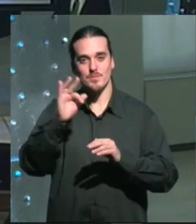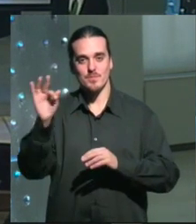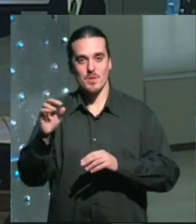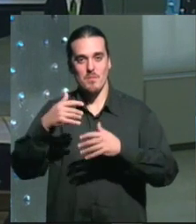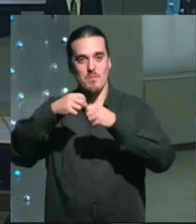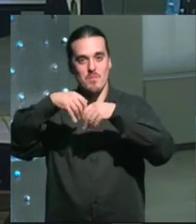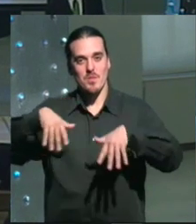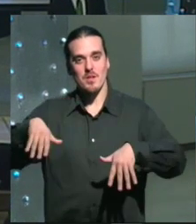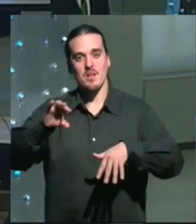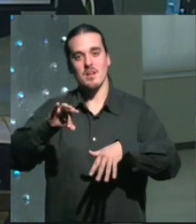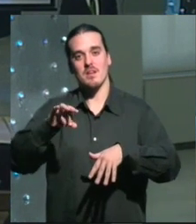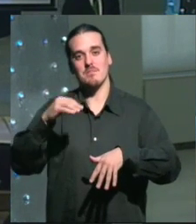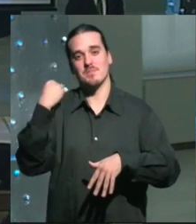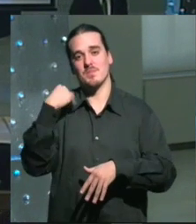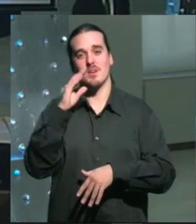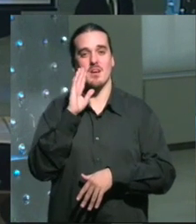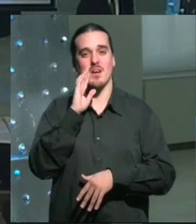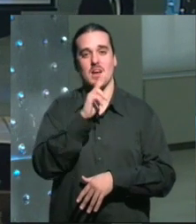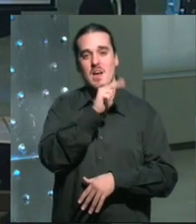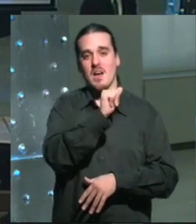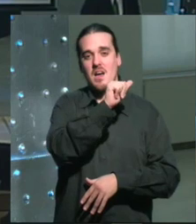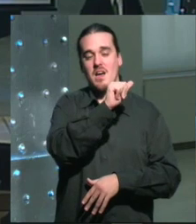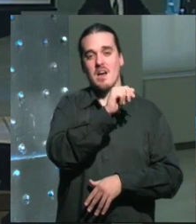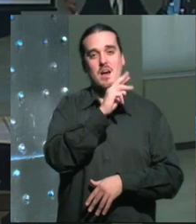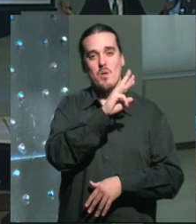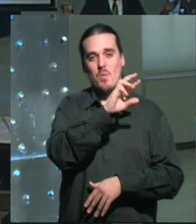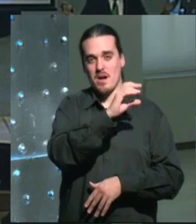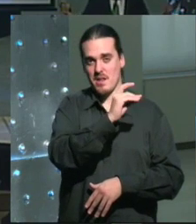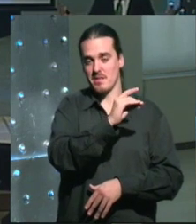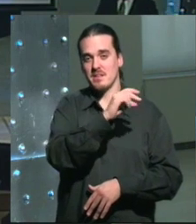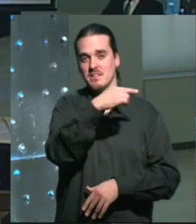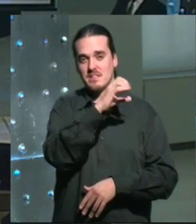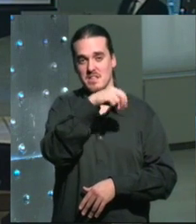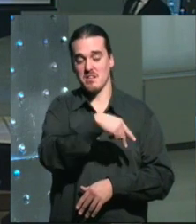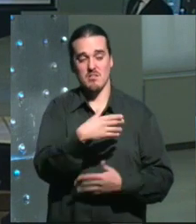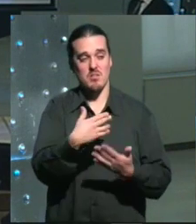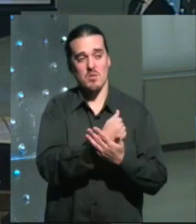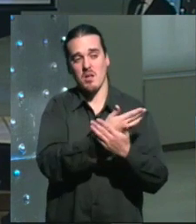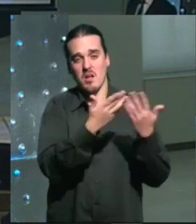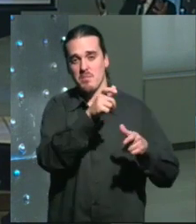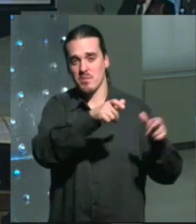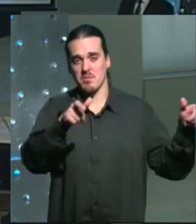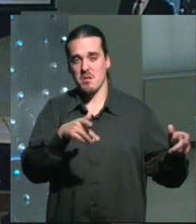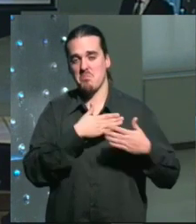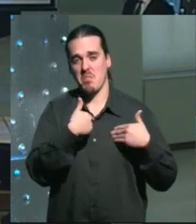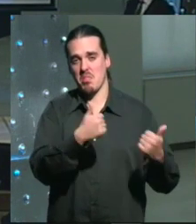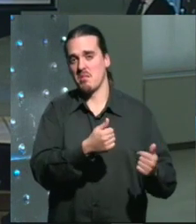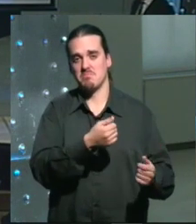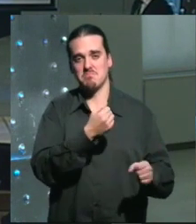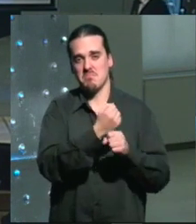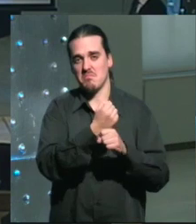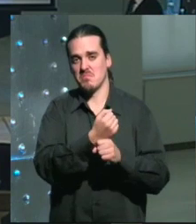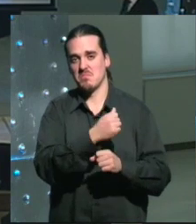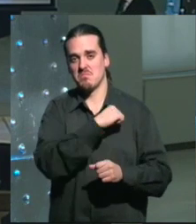liderazgo. Y ese es el problema que tuvo, como mencionaba anteriormente, Howard Dean, donde todo el mundo hacía lo que le daba la gana, no había una dirección común, no había una hoja de ruta y